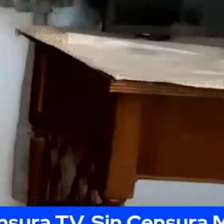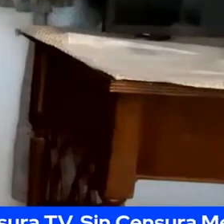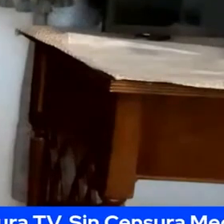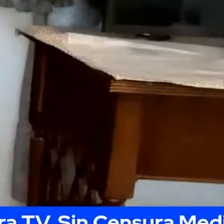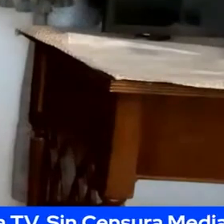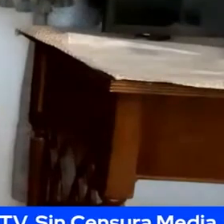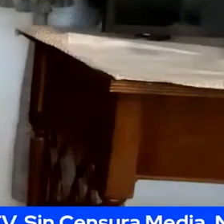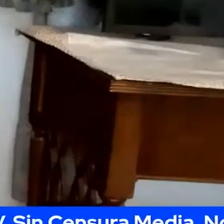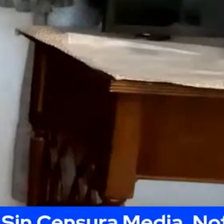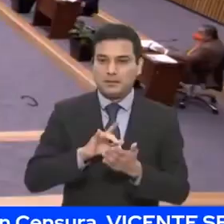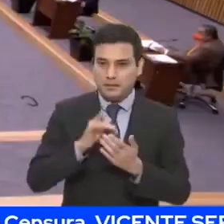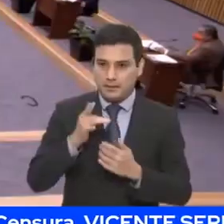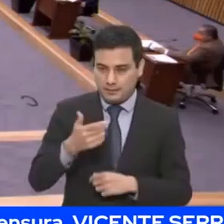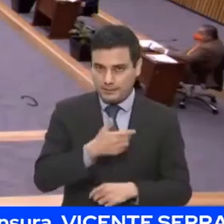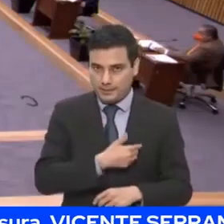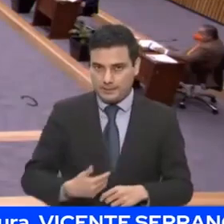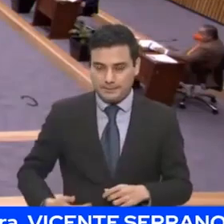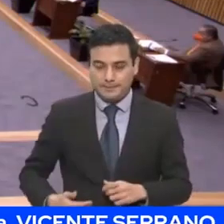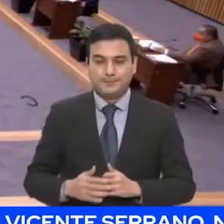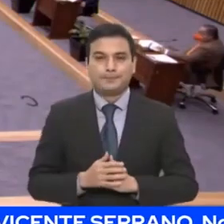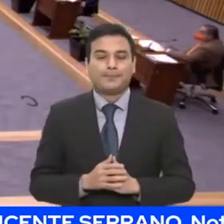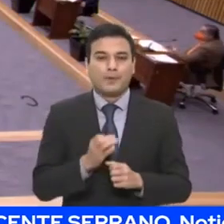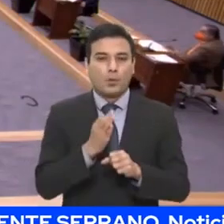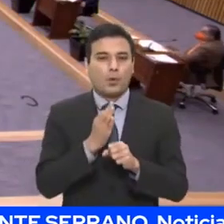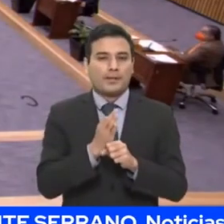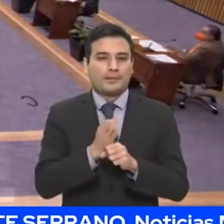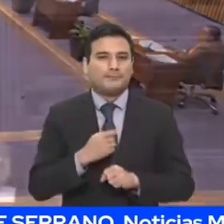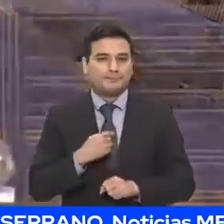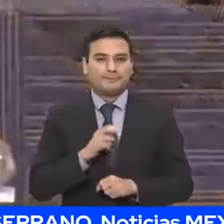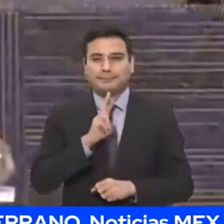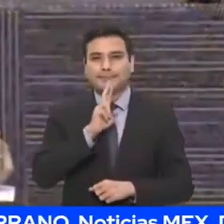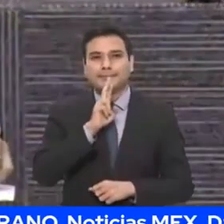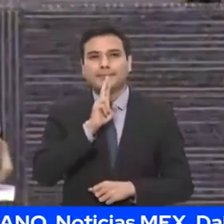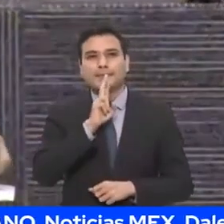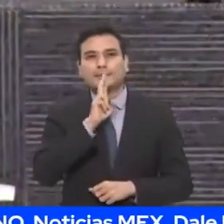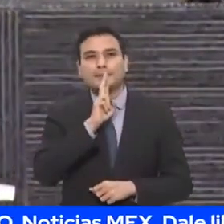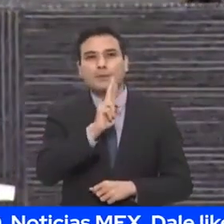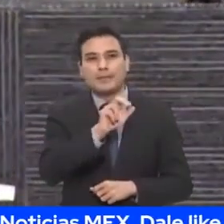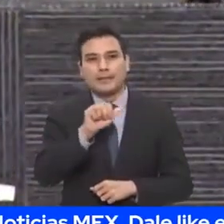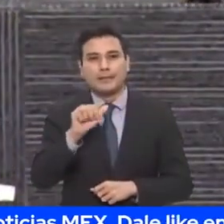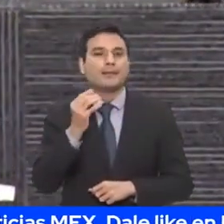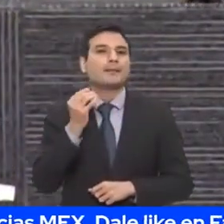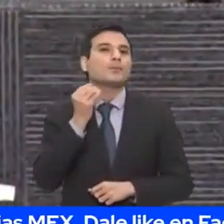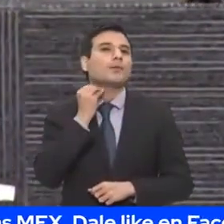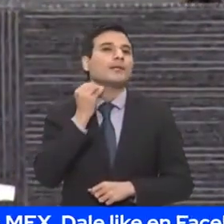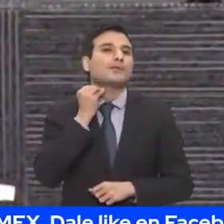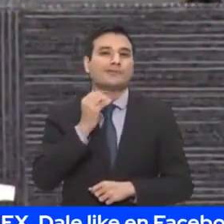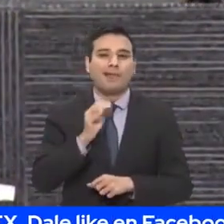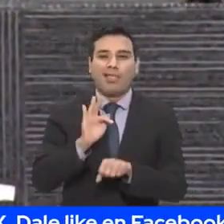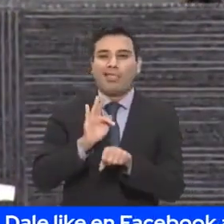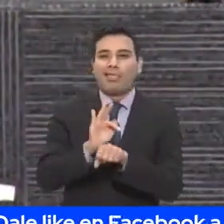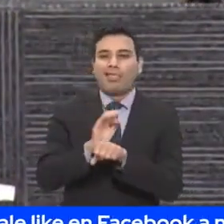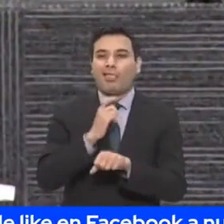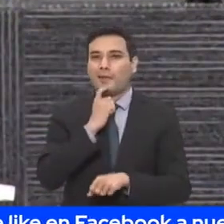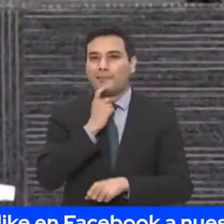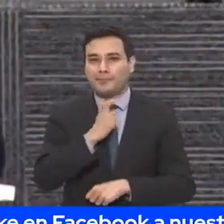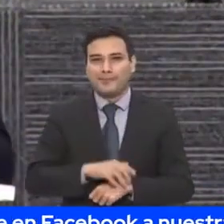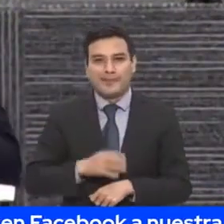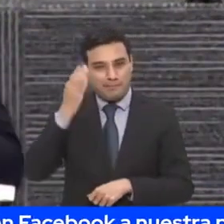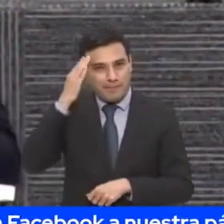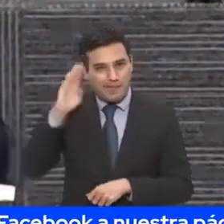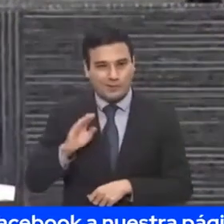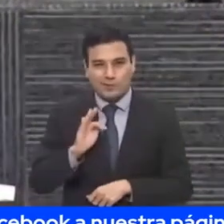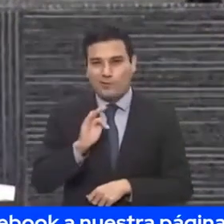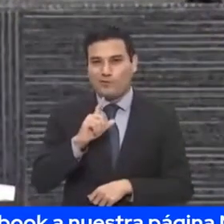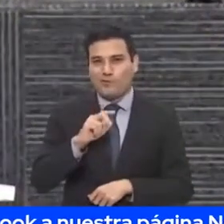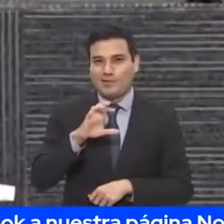de los expresidentes, Toño. Solamente para contestar al abogado del obradorismo, el maestro Eurípides